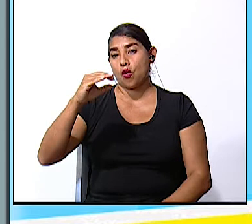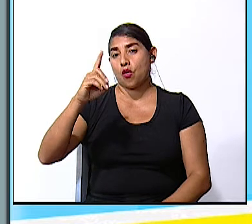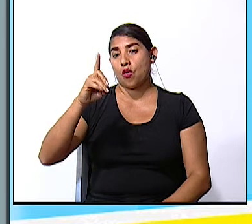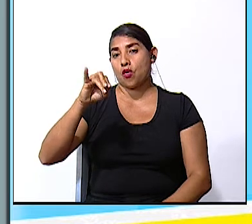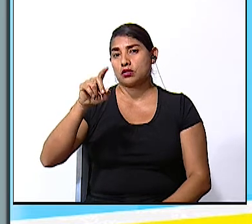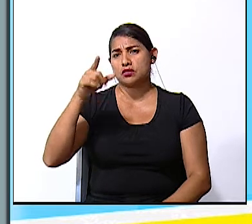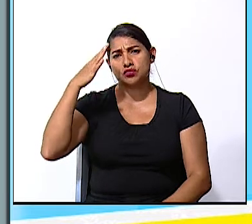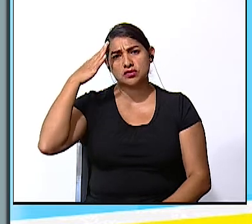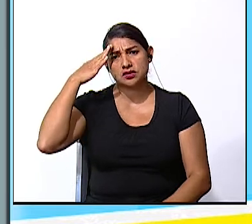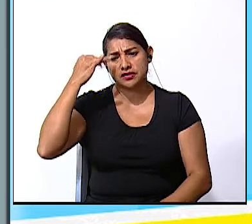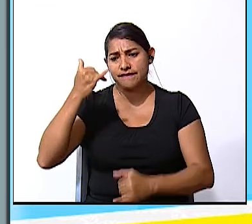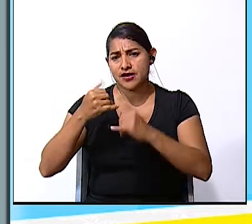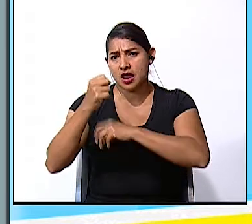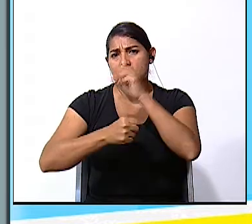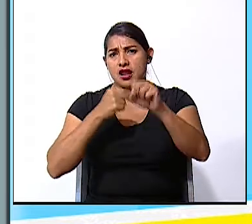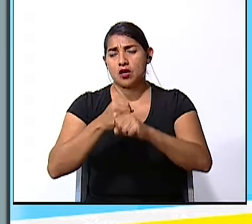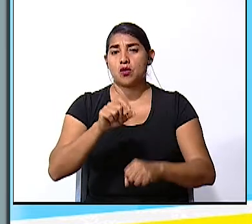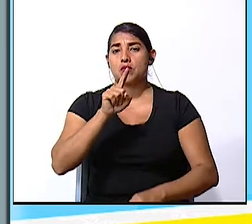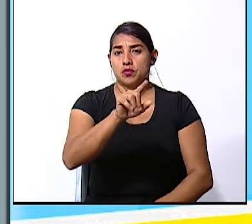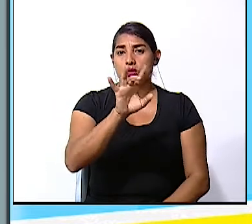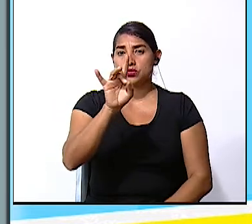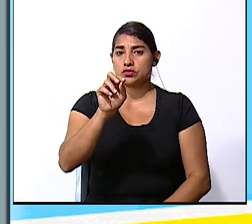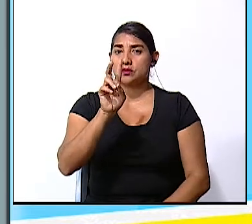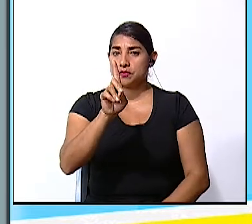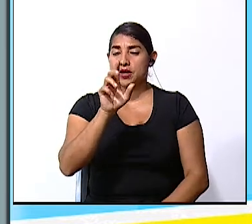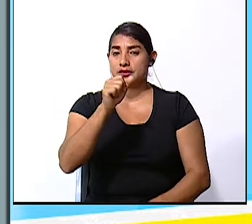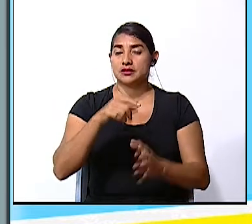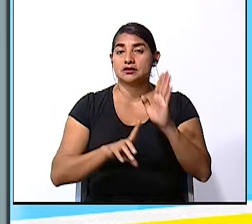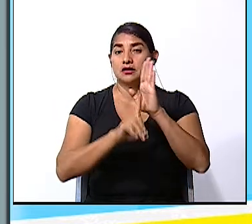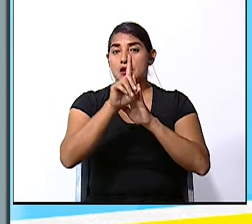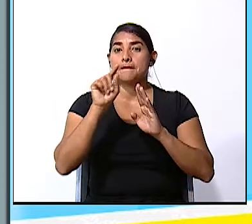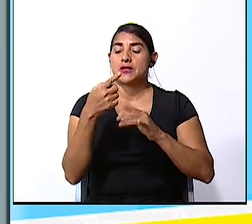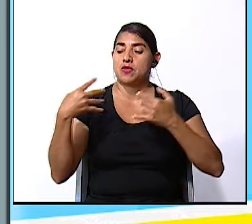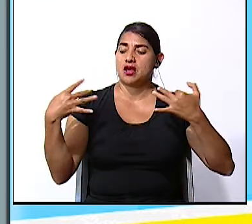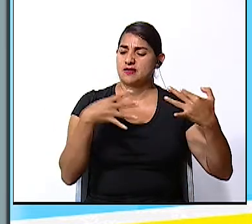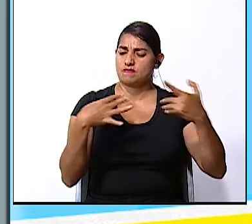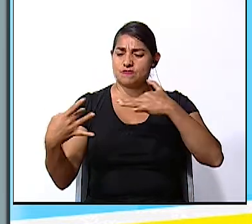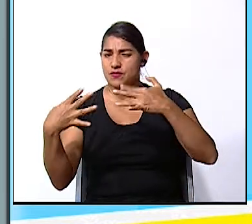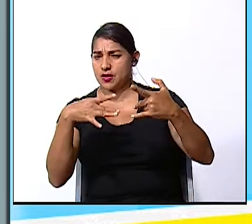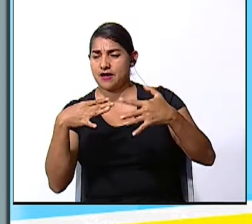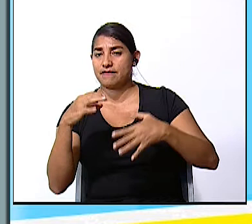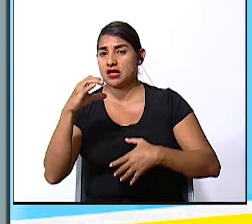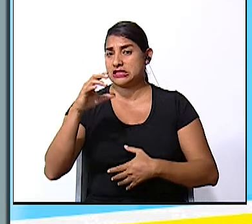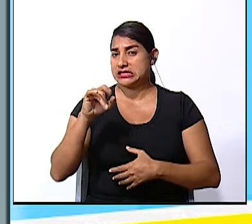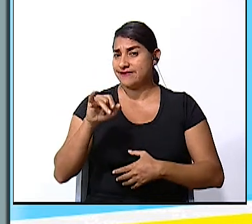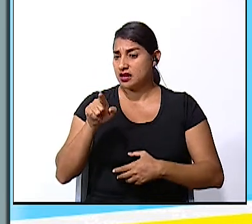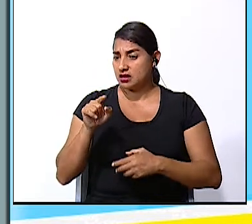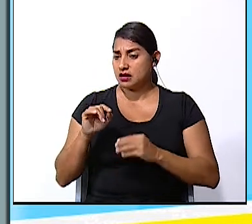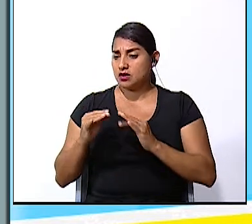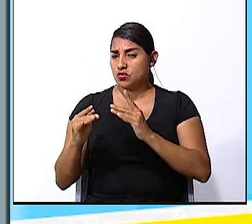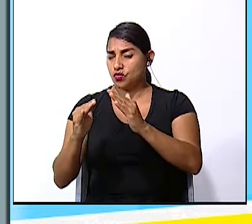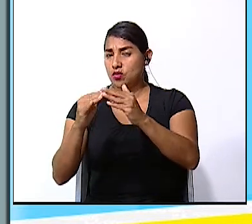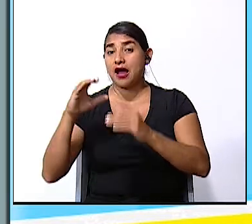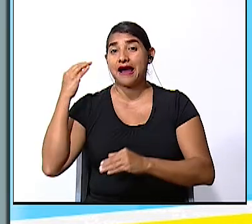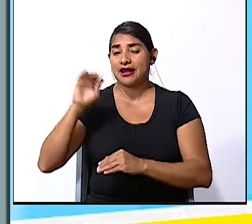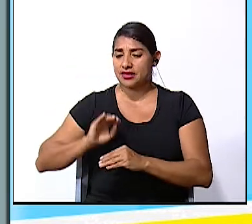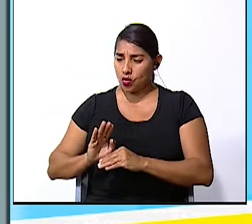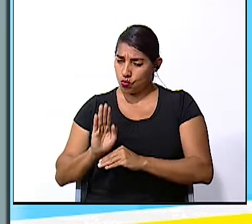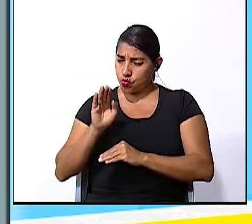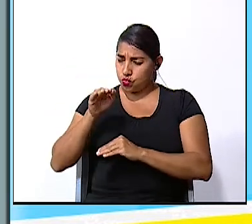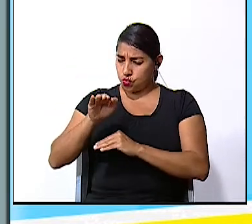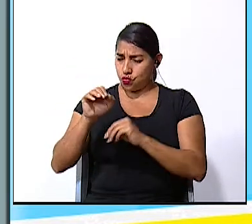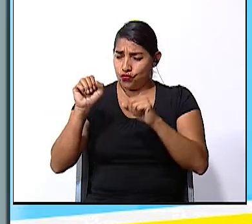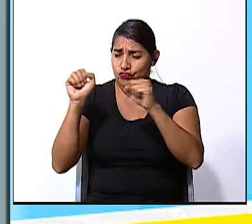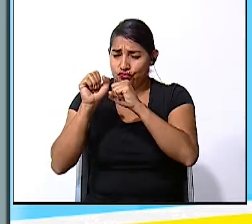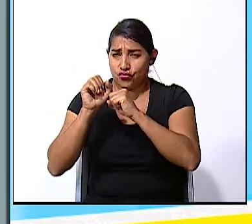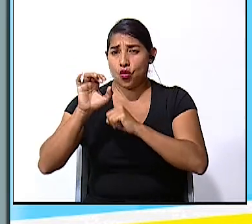que a finales de abril de 1823 se desarrolla la Primera Guerra Civil? Ochomogo. La derrota de Cartago significa el traslado de la